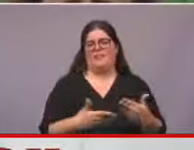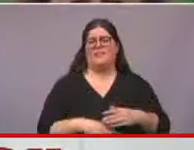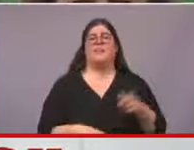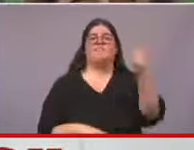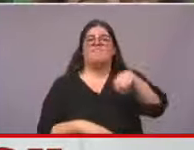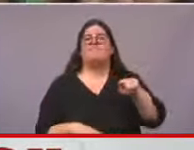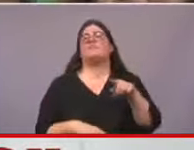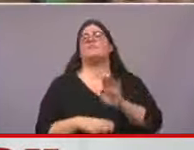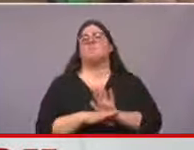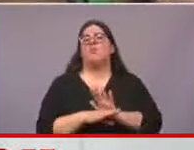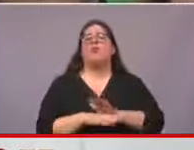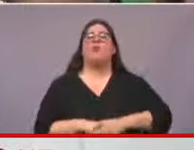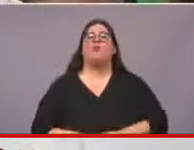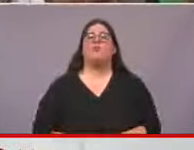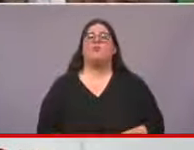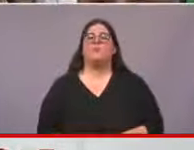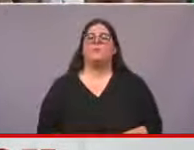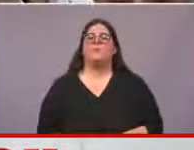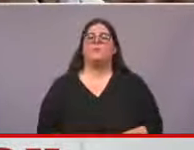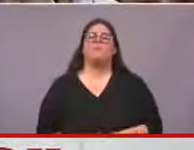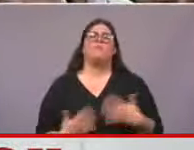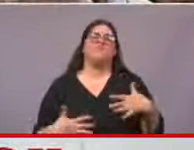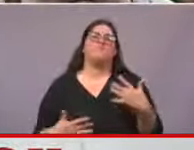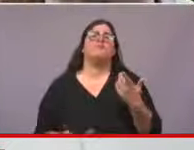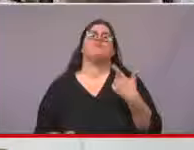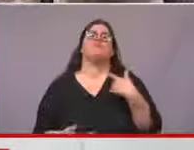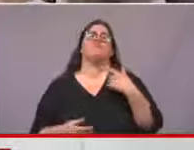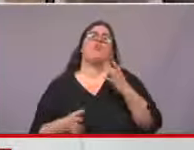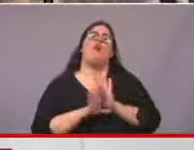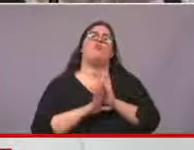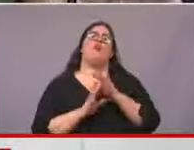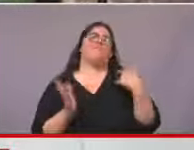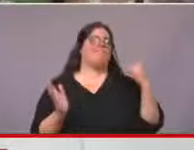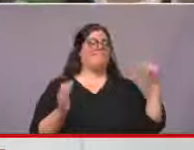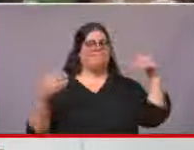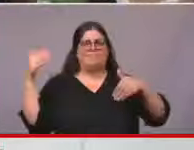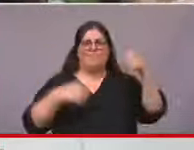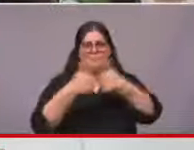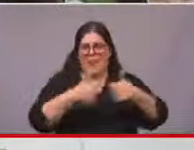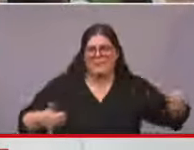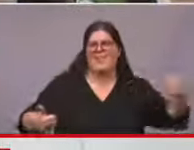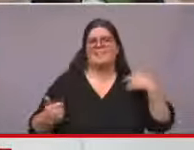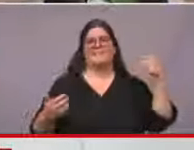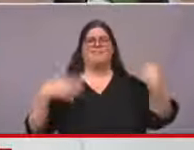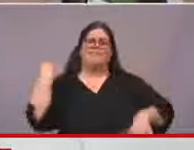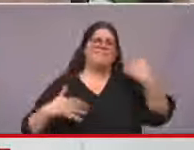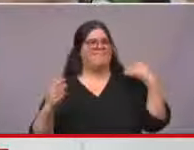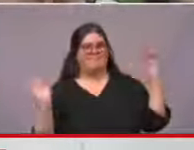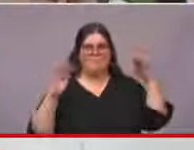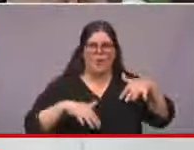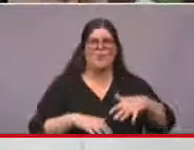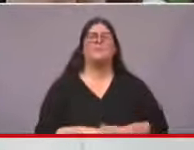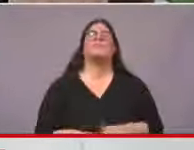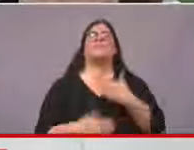por decenas se han corrido acá a acompañarnos. Quiero agradecer a